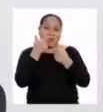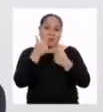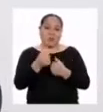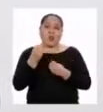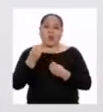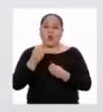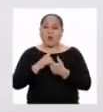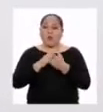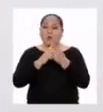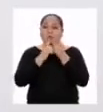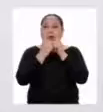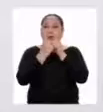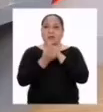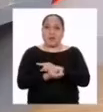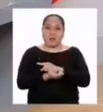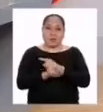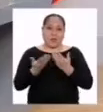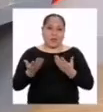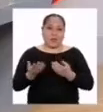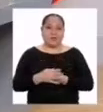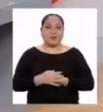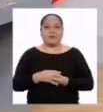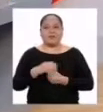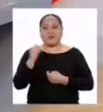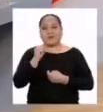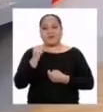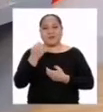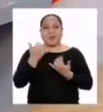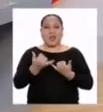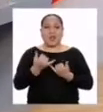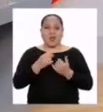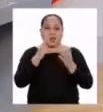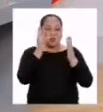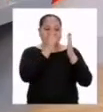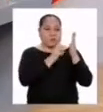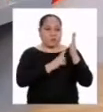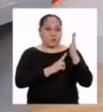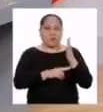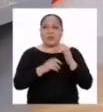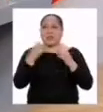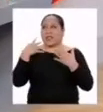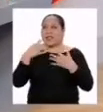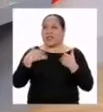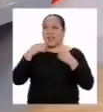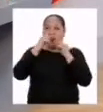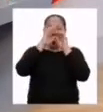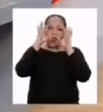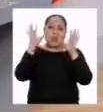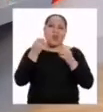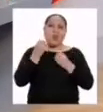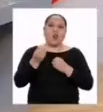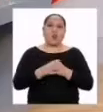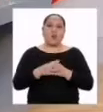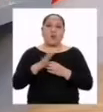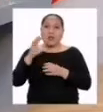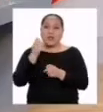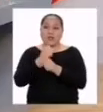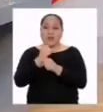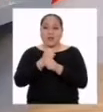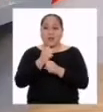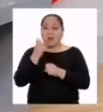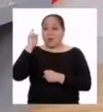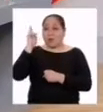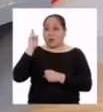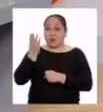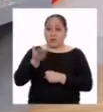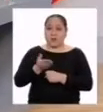cómo hemos ido actualizándonos. Claro, ahora por la lectura me queda claro cómo desde la labor